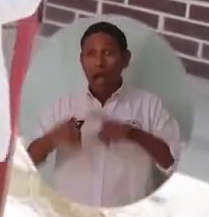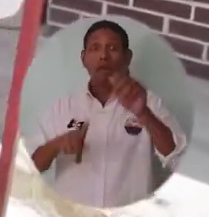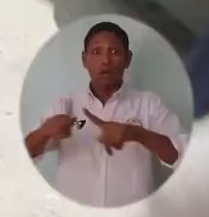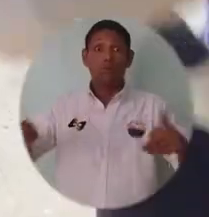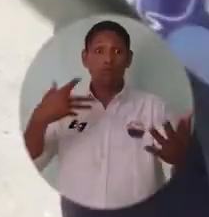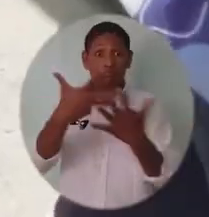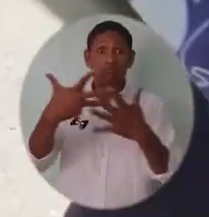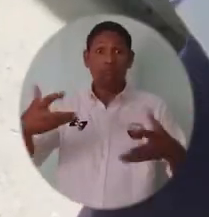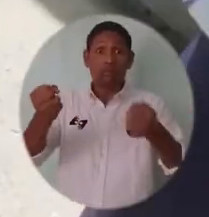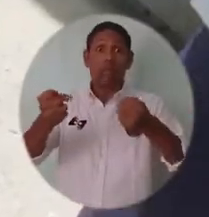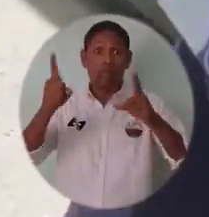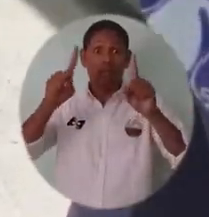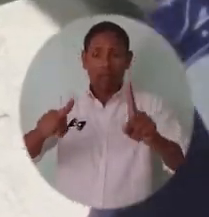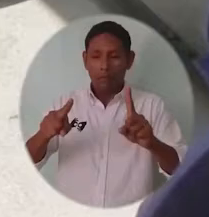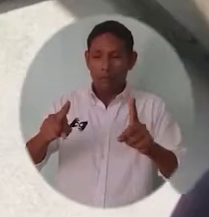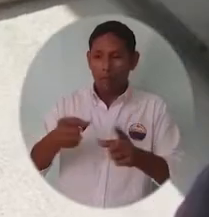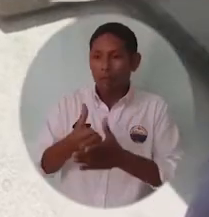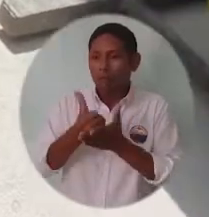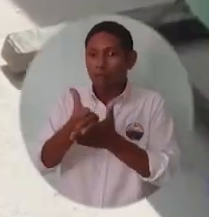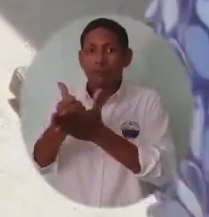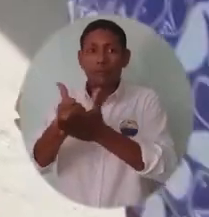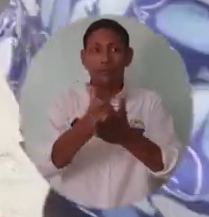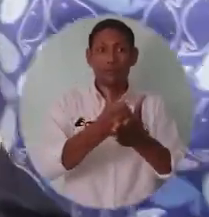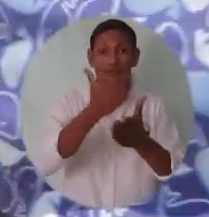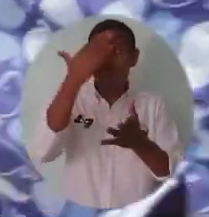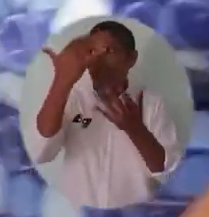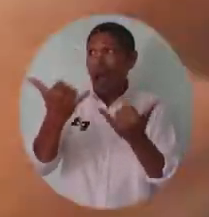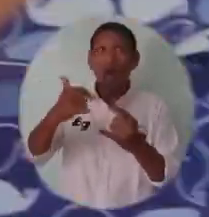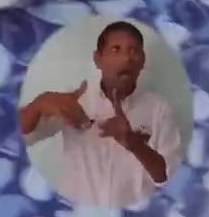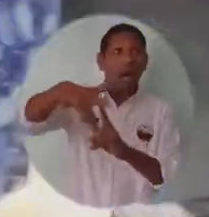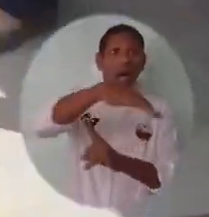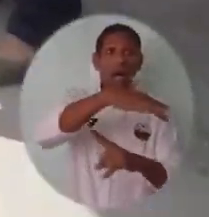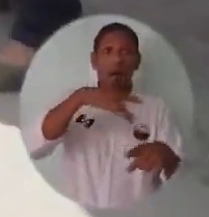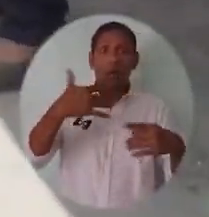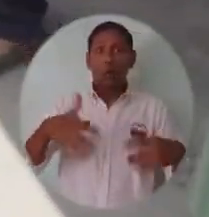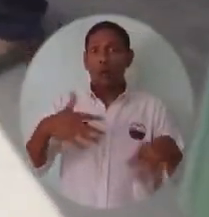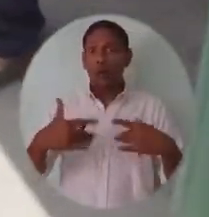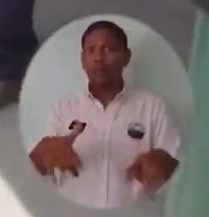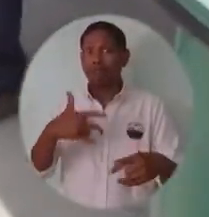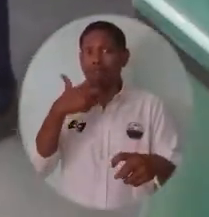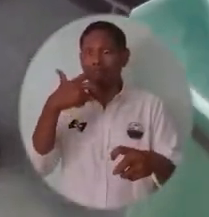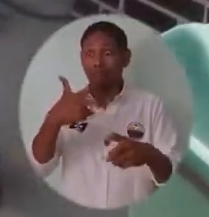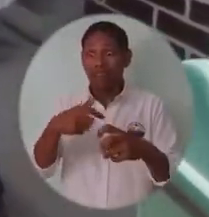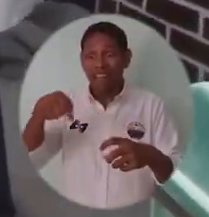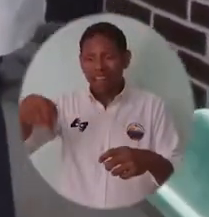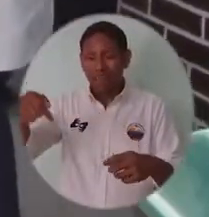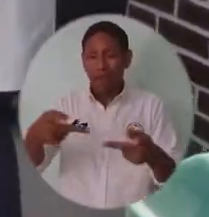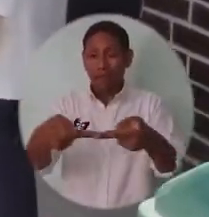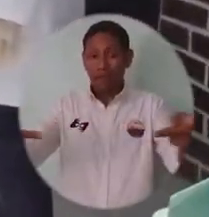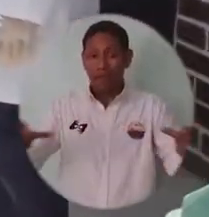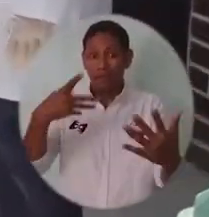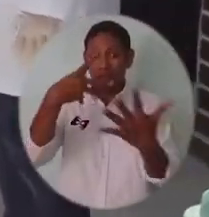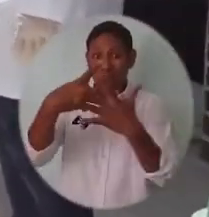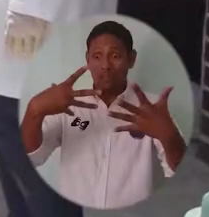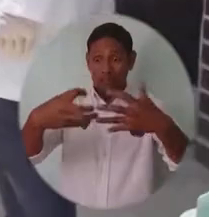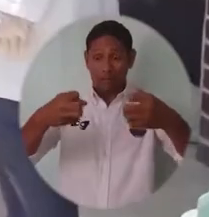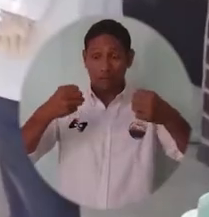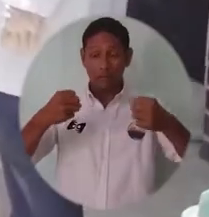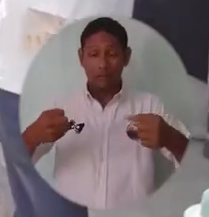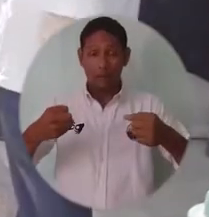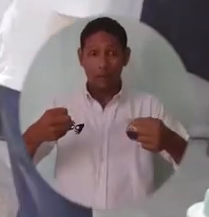Estudios Superiores y el INPEC Santa Marta, busca beneficiar a las personas privadas de la libertad, el cuerpo médico y funcionarios del